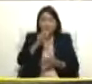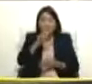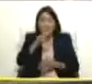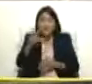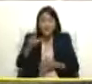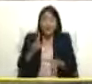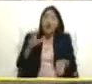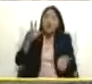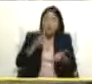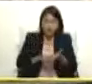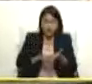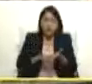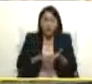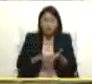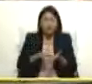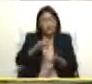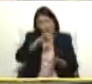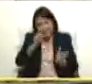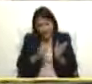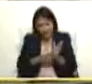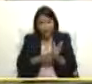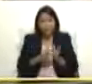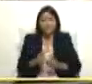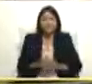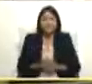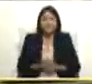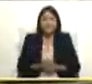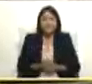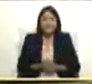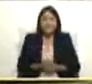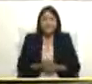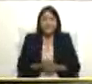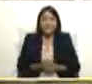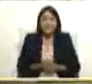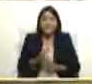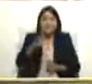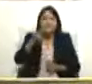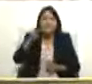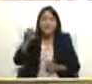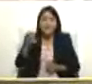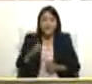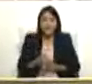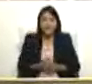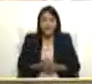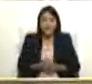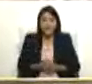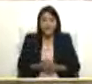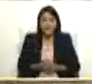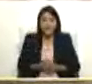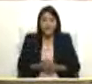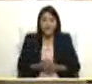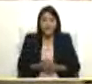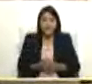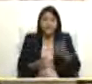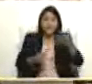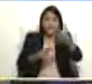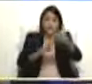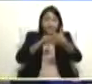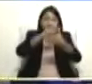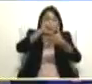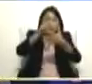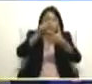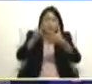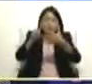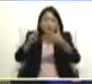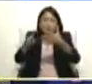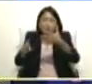fueron aprobadas por unanimidad por el Consejo Nacional Electoral las 5 preguntas que